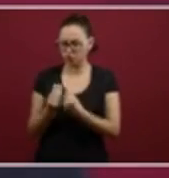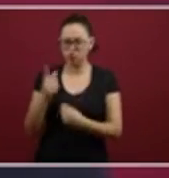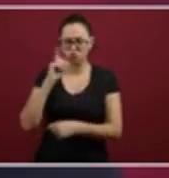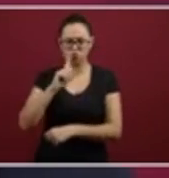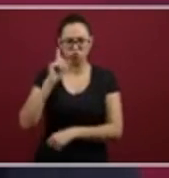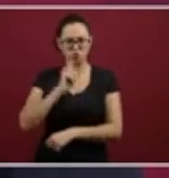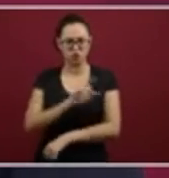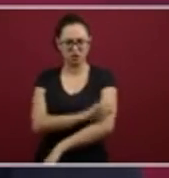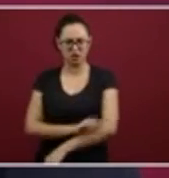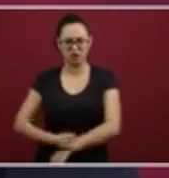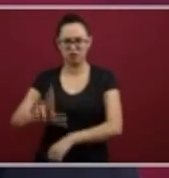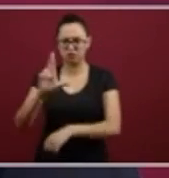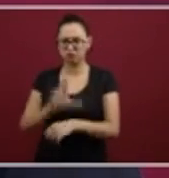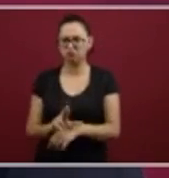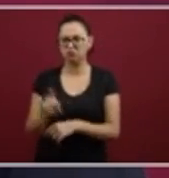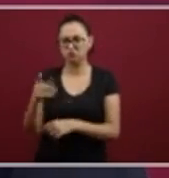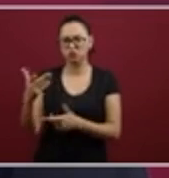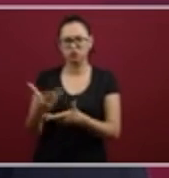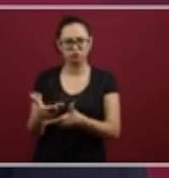Me presentaron un documento,